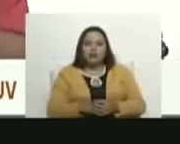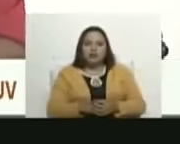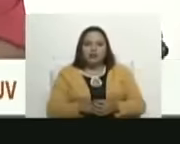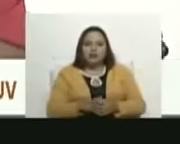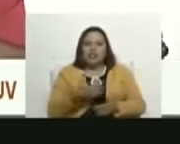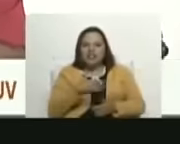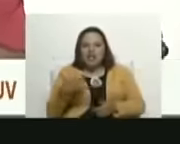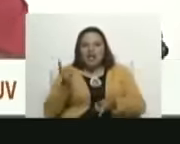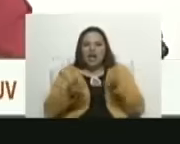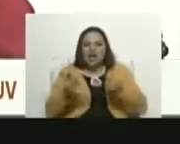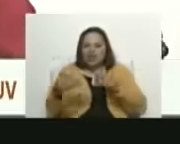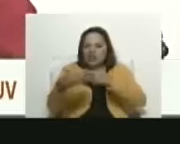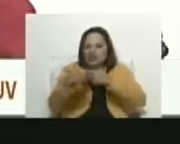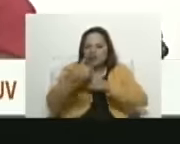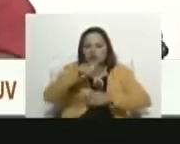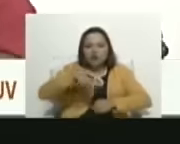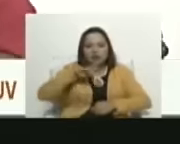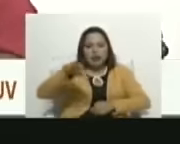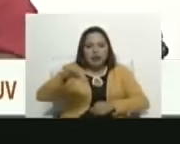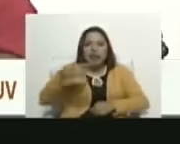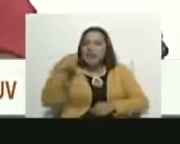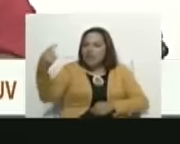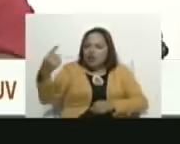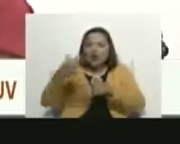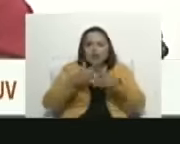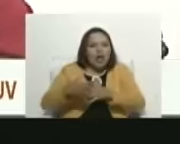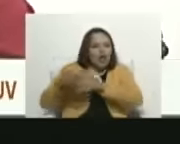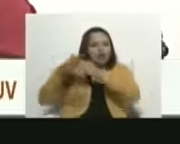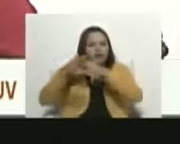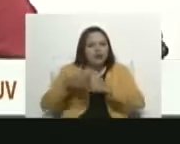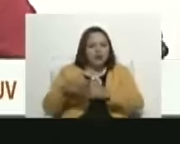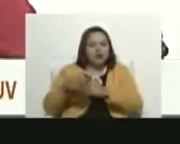intentan algo contra nuestro país. Hablo del imperialismo y sus aliados.